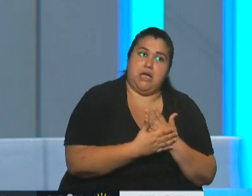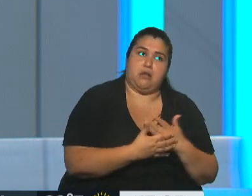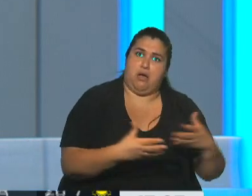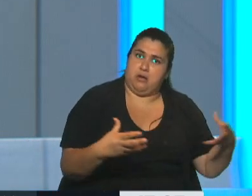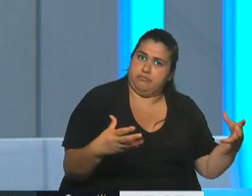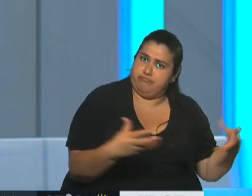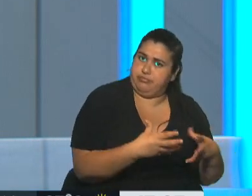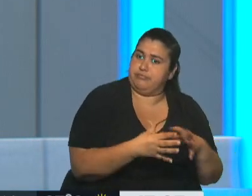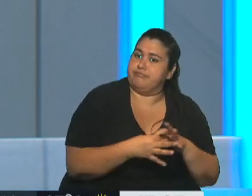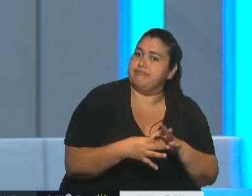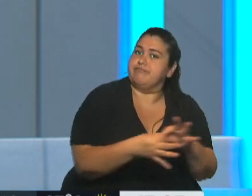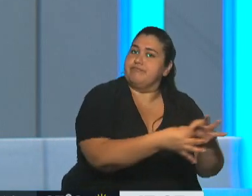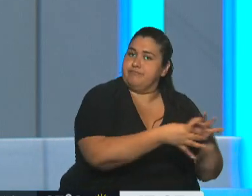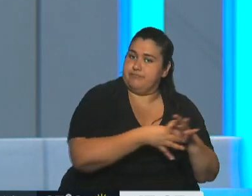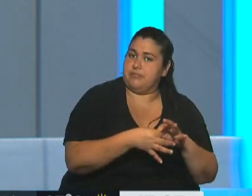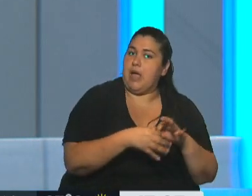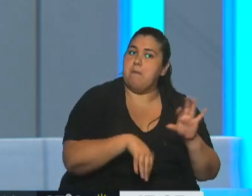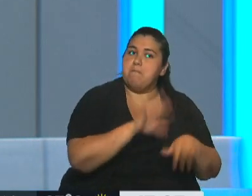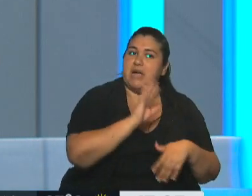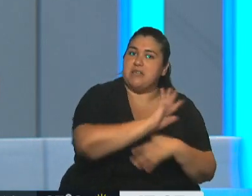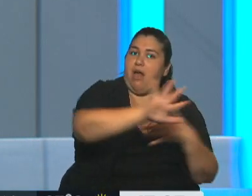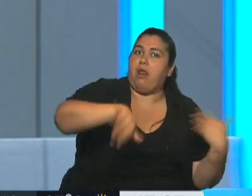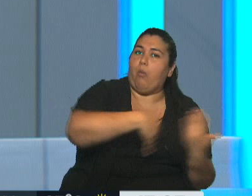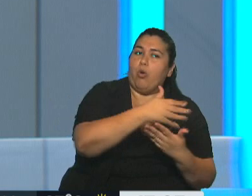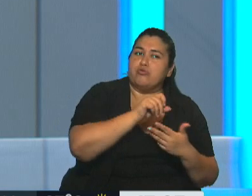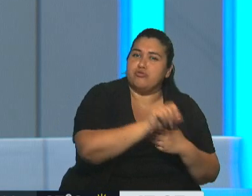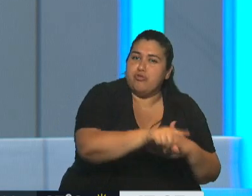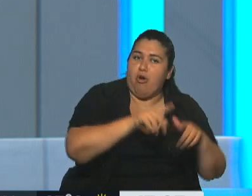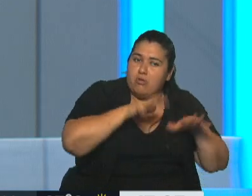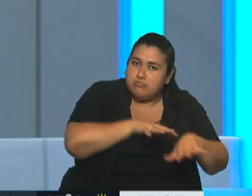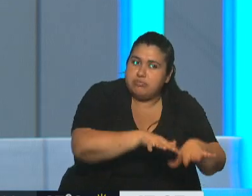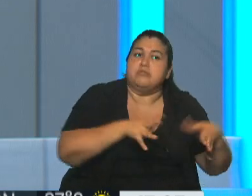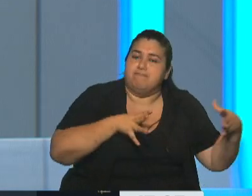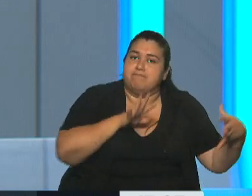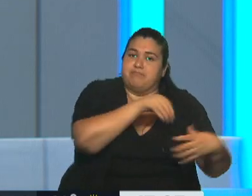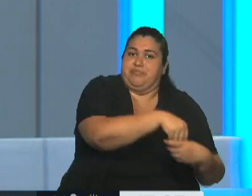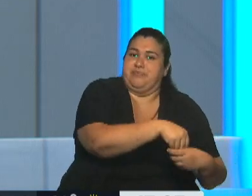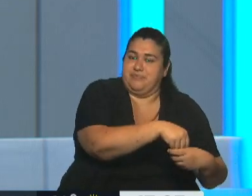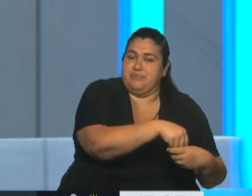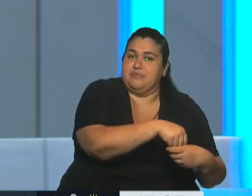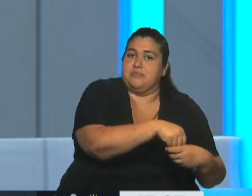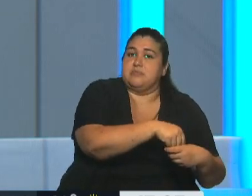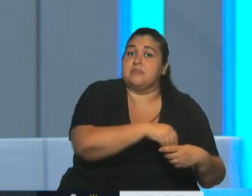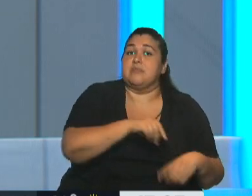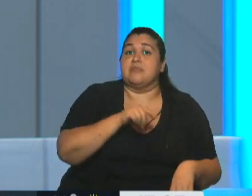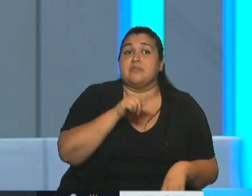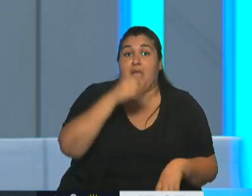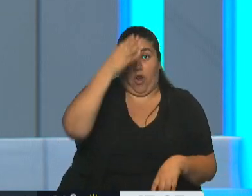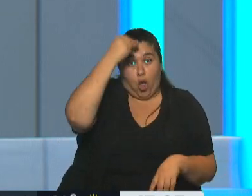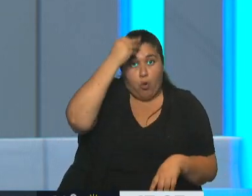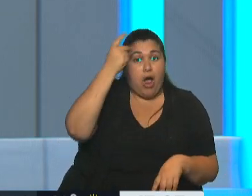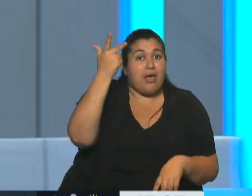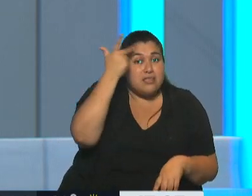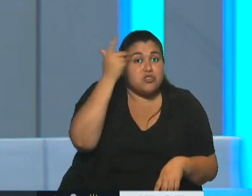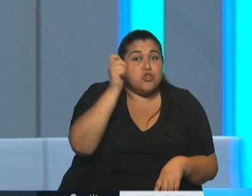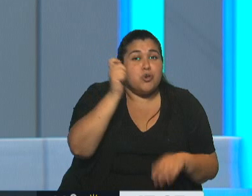en relación con la Revolución Ciudadana. Entonces, si bien él tiene 18 meses para completar su mandato, como bien vos